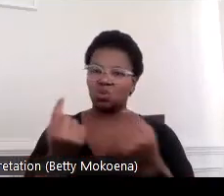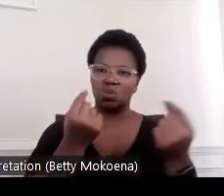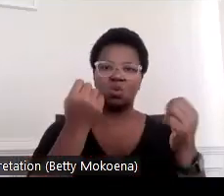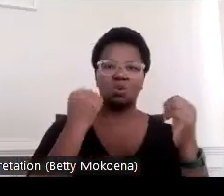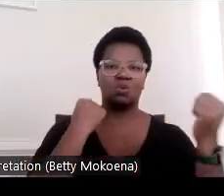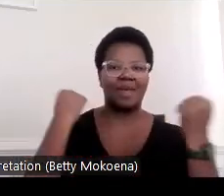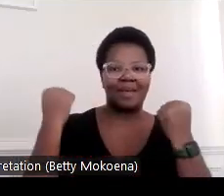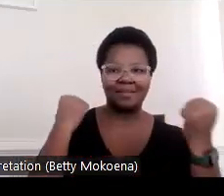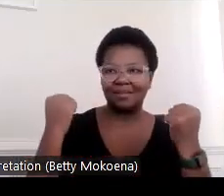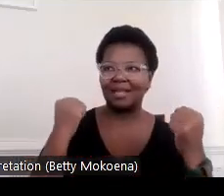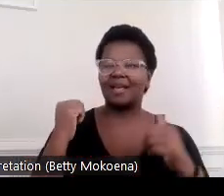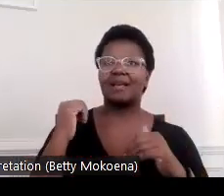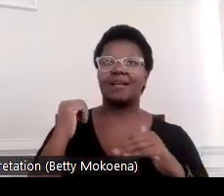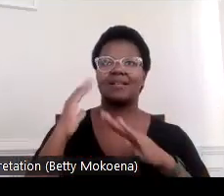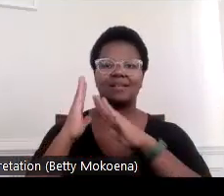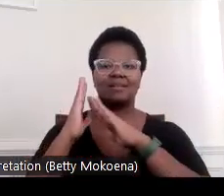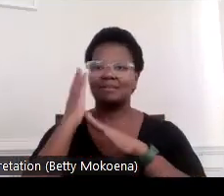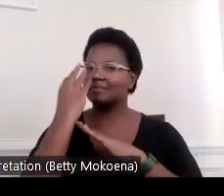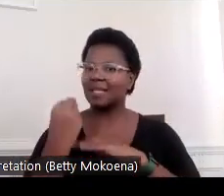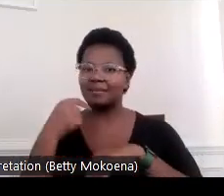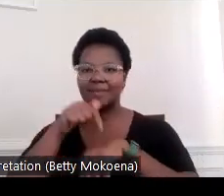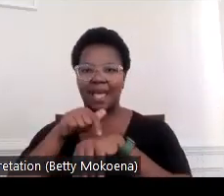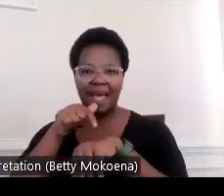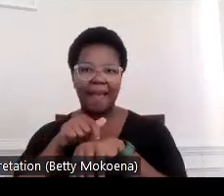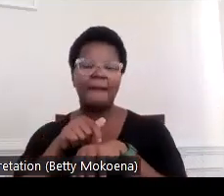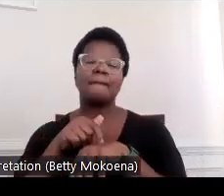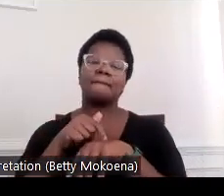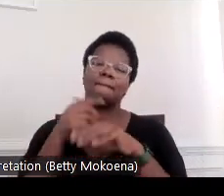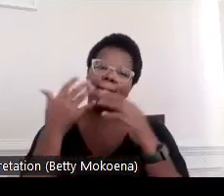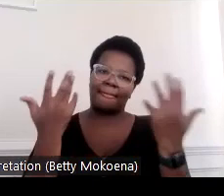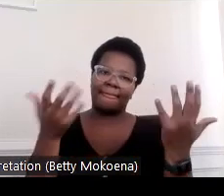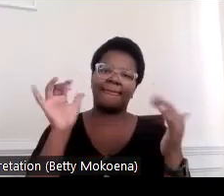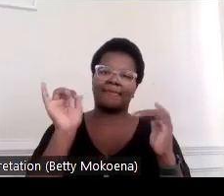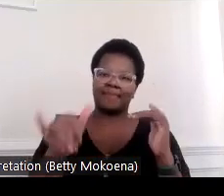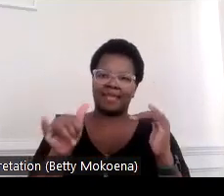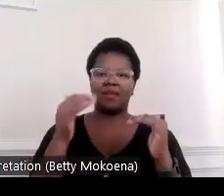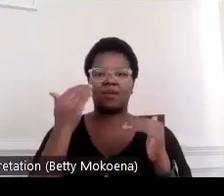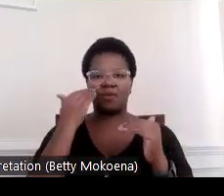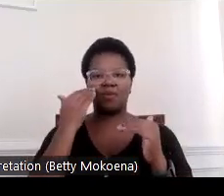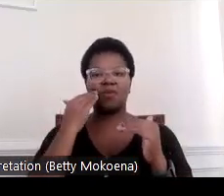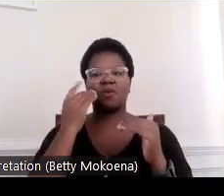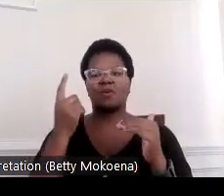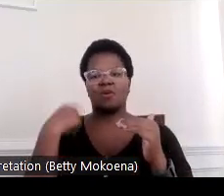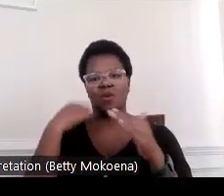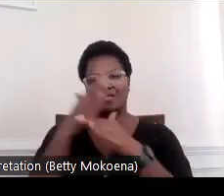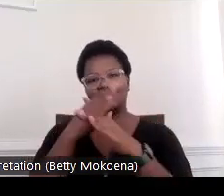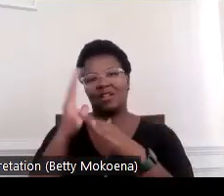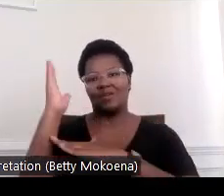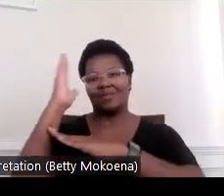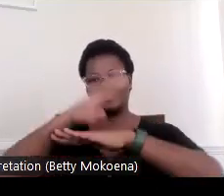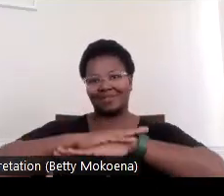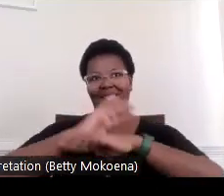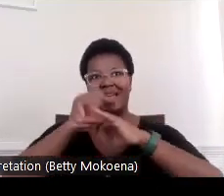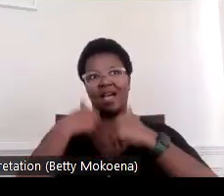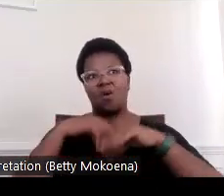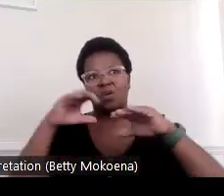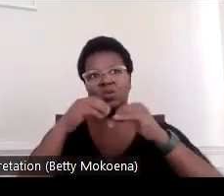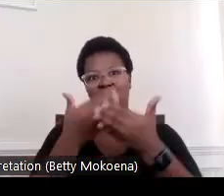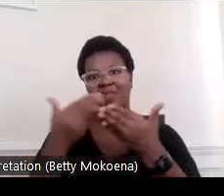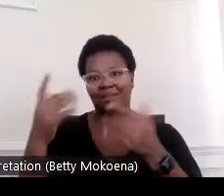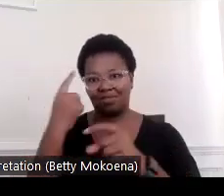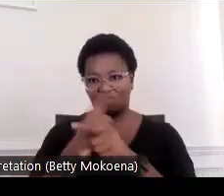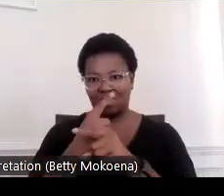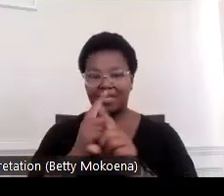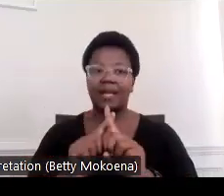juegos revisión a quehaceres ejercicio verdad a muchos nos gusta la estructura porque es así como